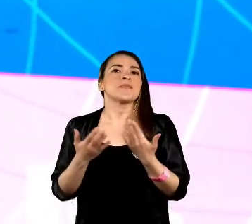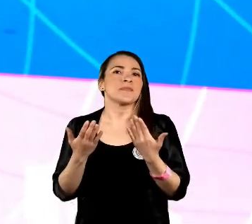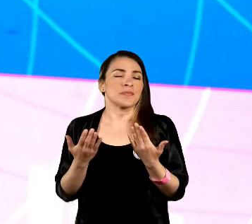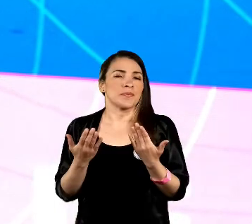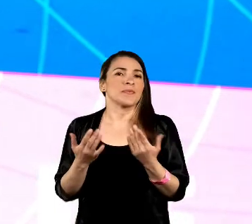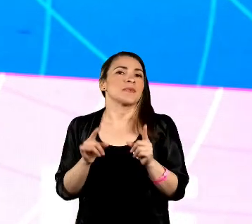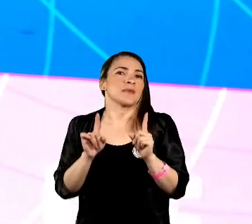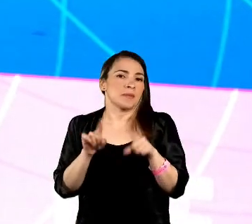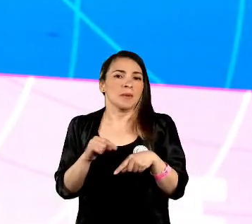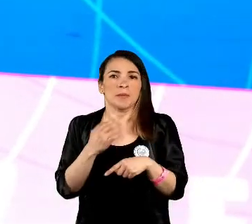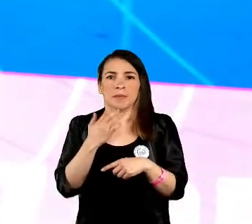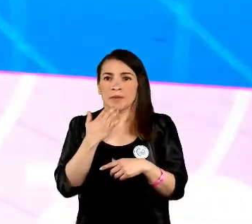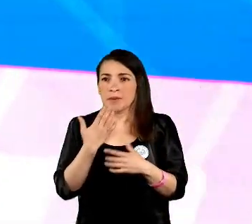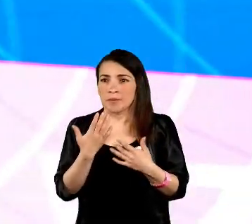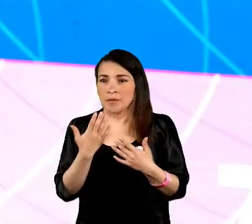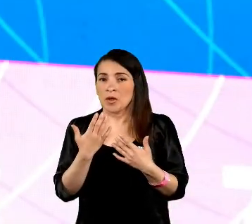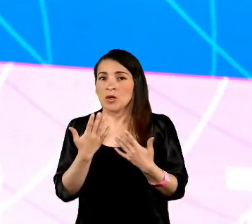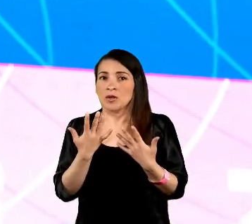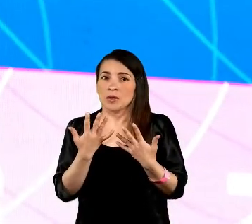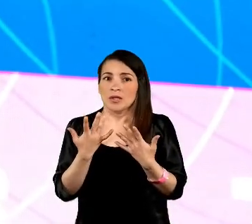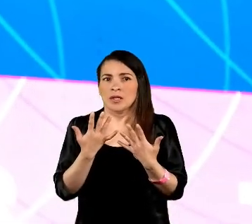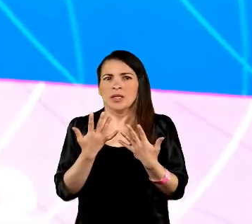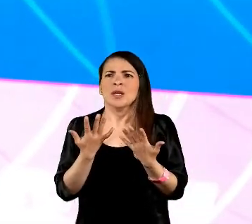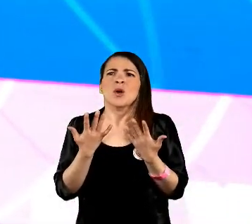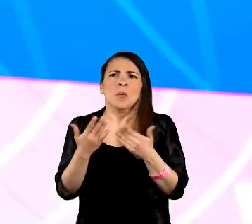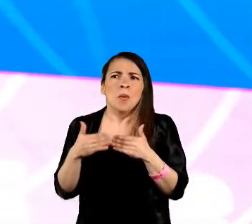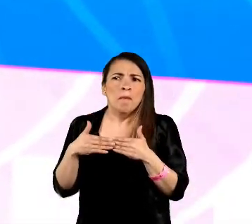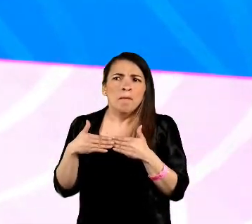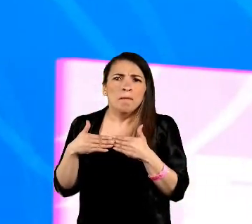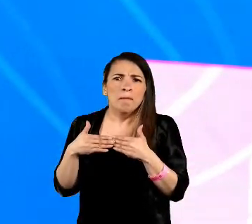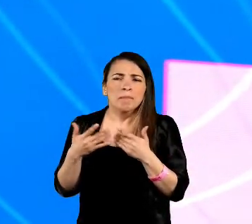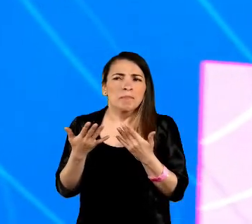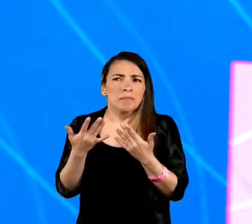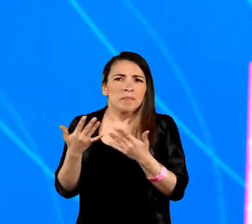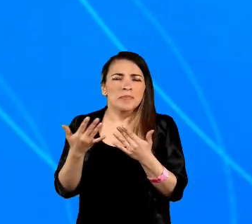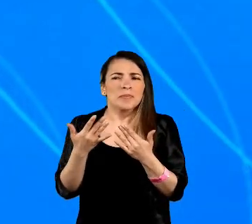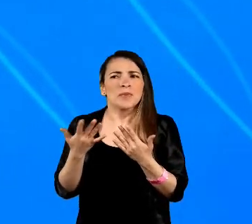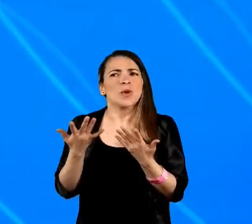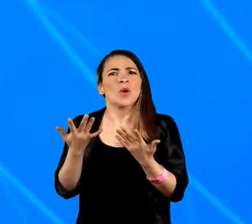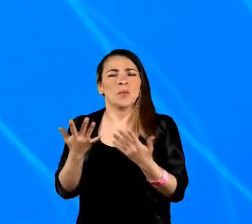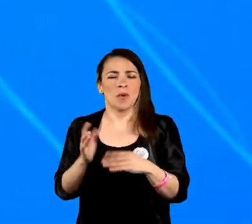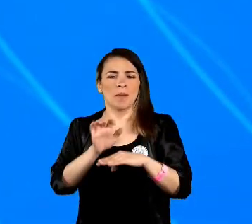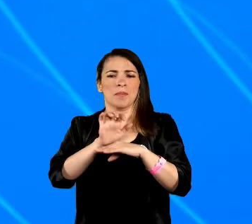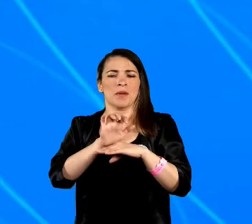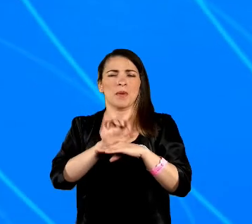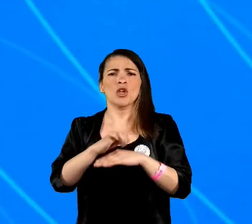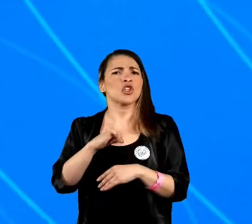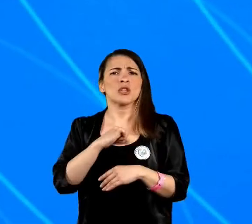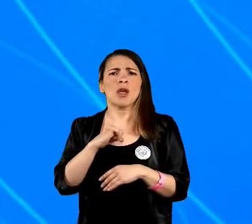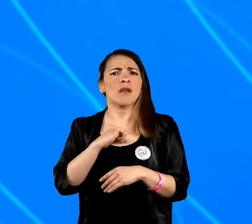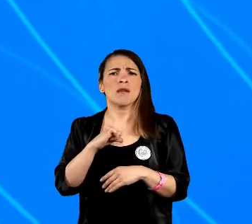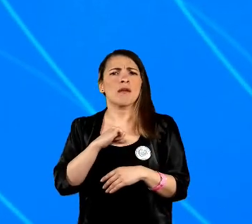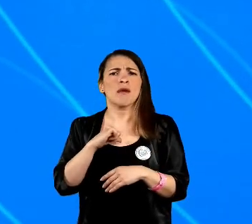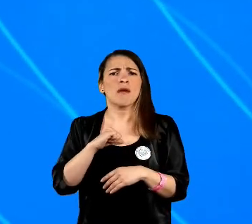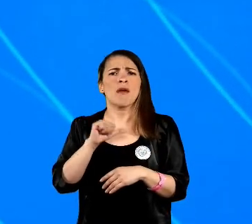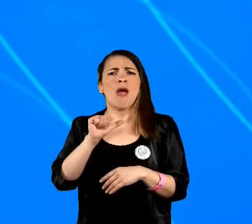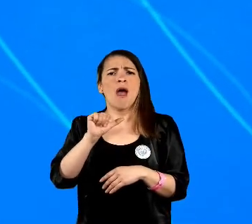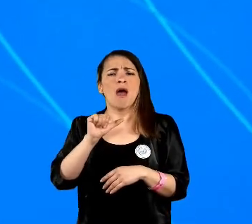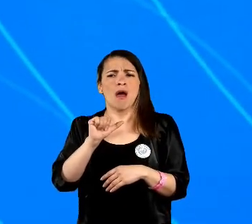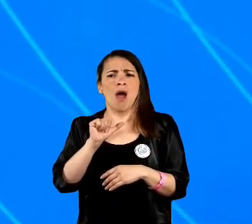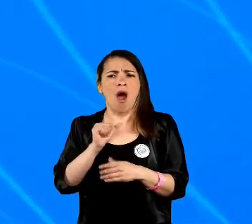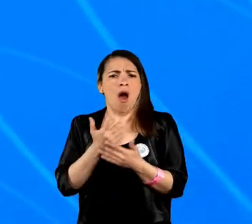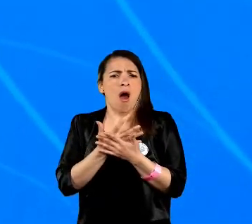que se está vendiendo tiene que entender cómo se valora esa Cómo valorizas tu empresa que si no tienes activo Nuestra Empresa no tienen activos tangibles